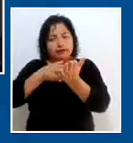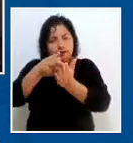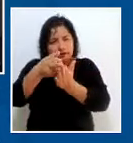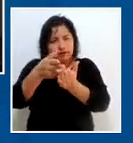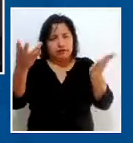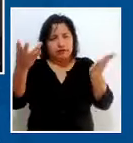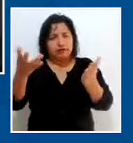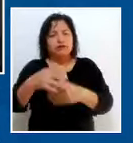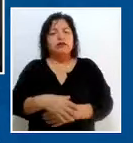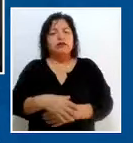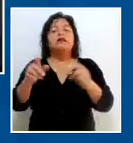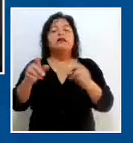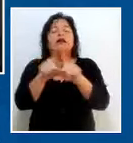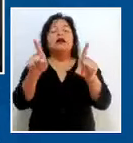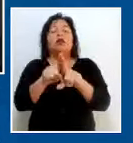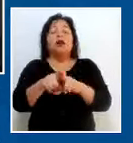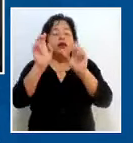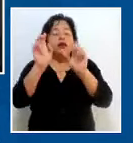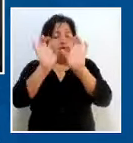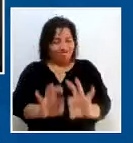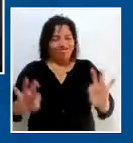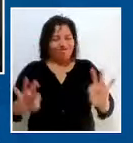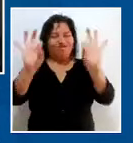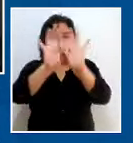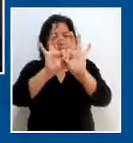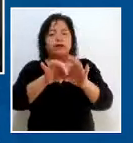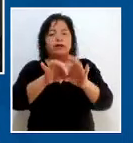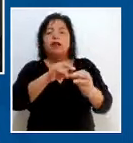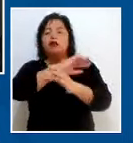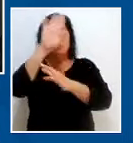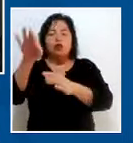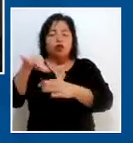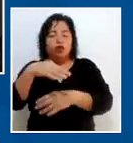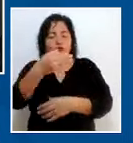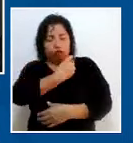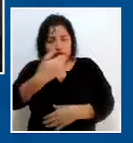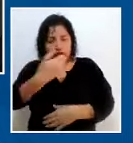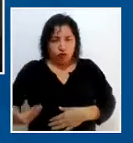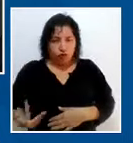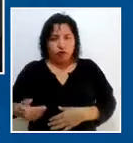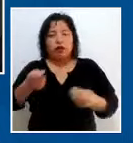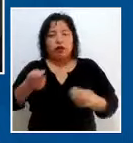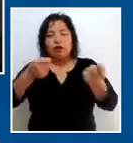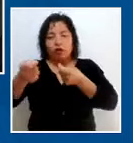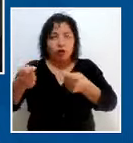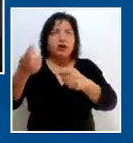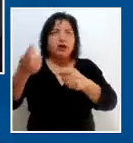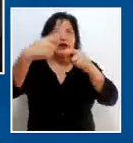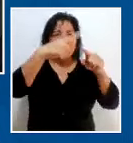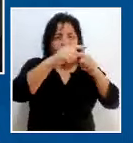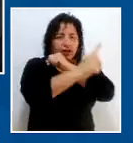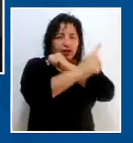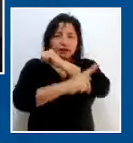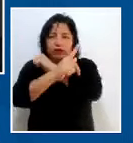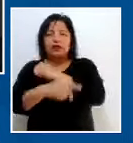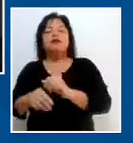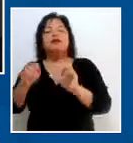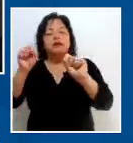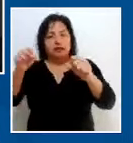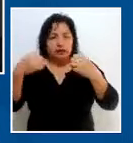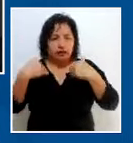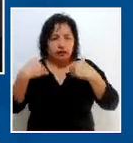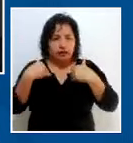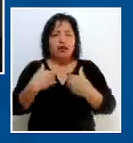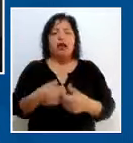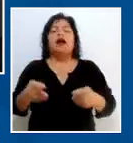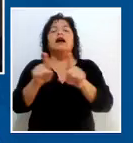transparencia, además debe ser un principio rector de todos los estados, incluido nuestro estado, ¿no? Nuestro estado peruano. Y dentro